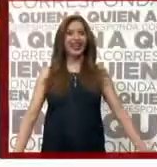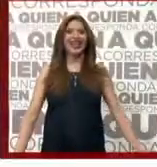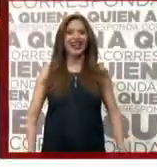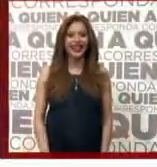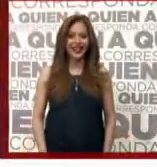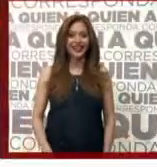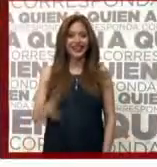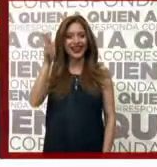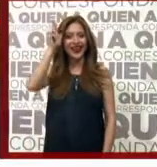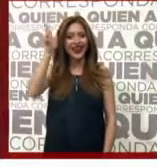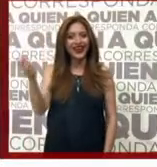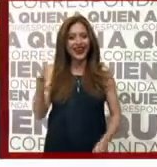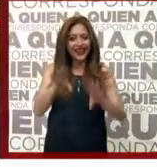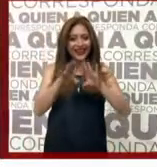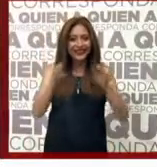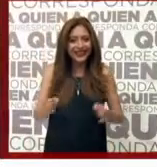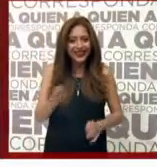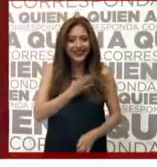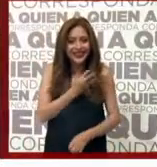Hola, buenas tardes.